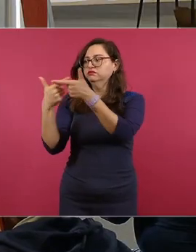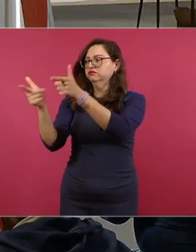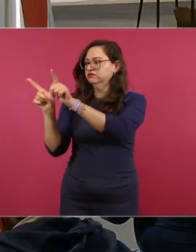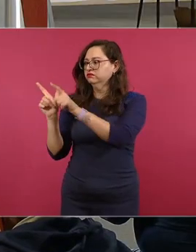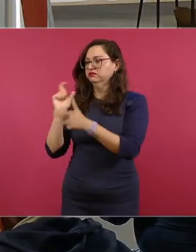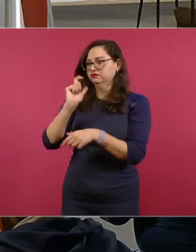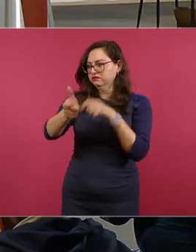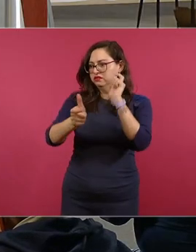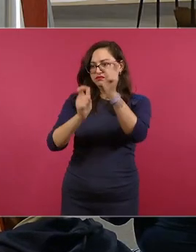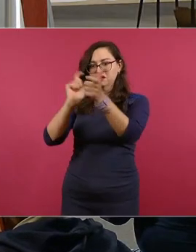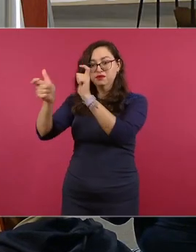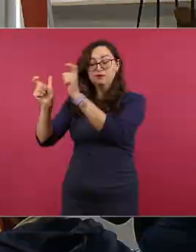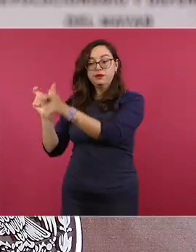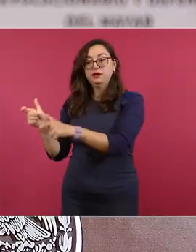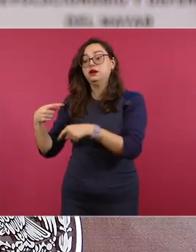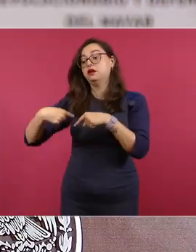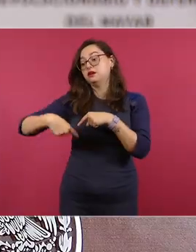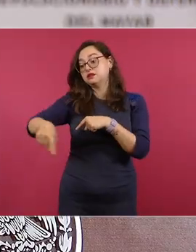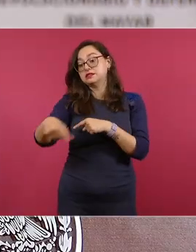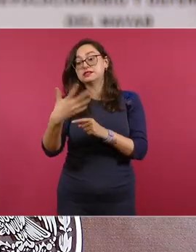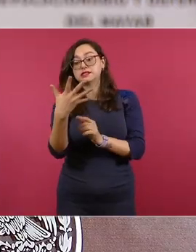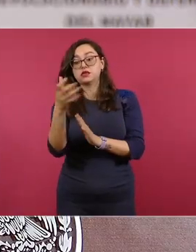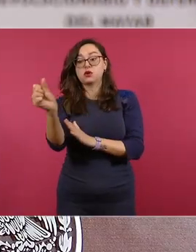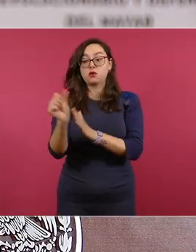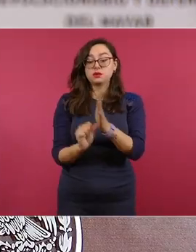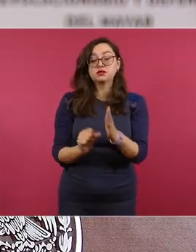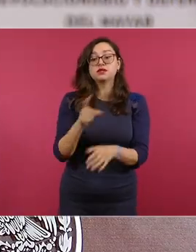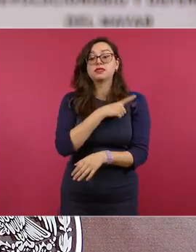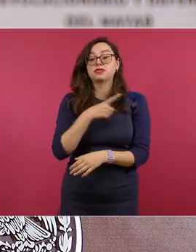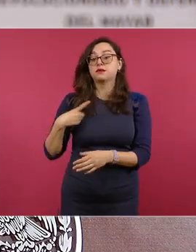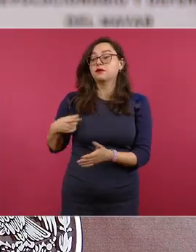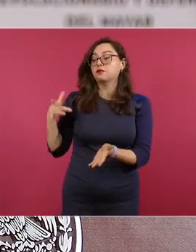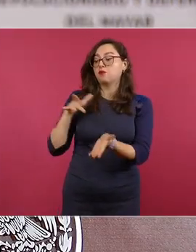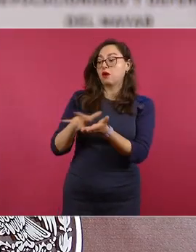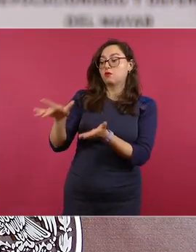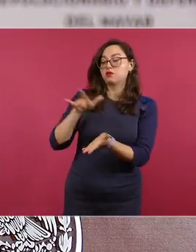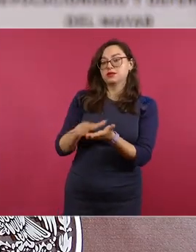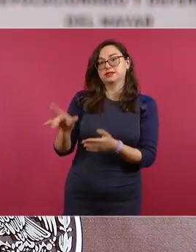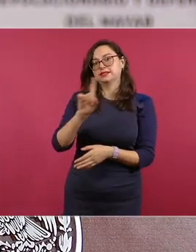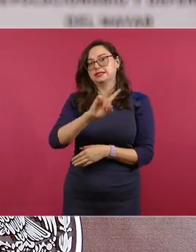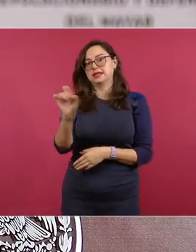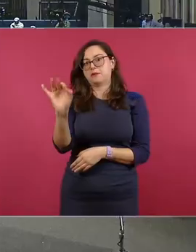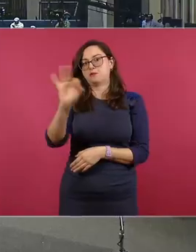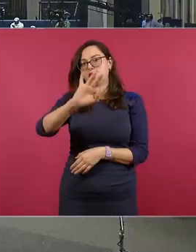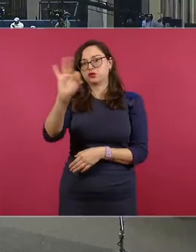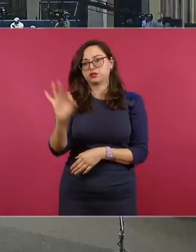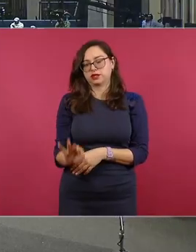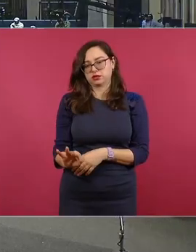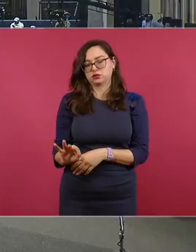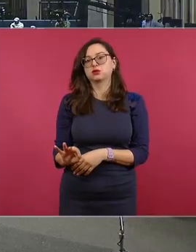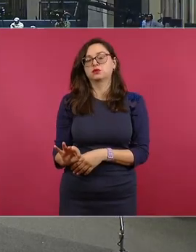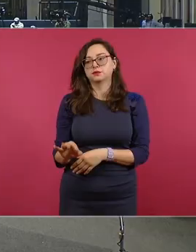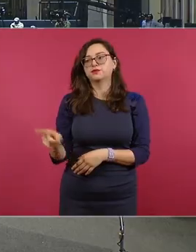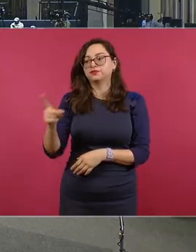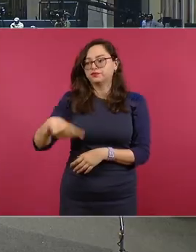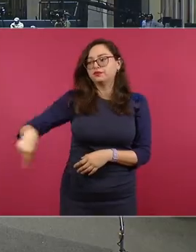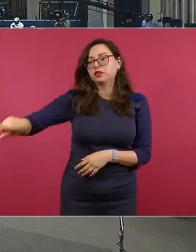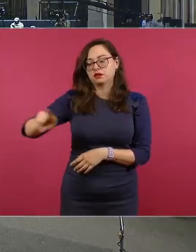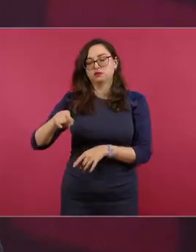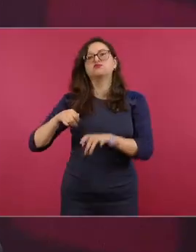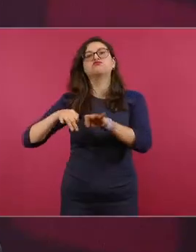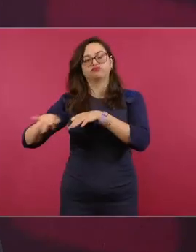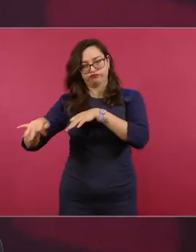de que concluya esta administración se haya apoyado económicamente al 100% de los extrabajadores de Ruta